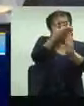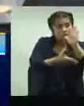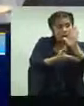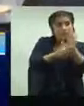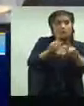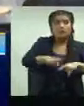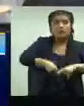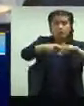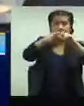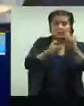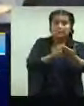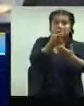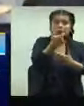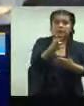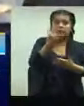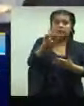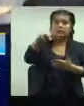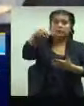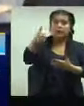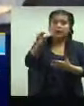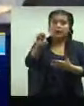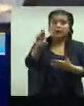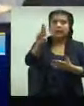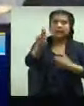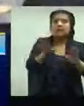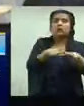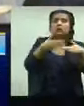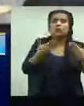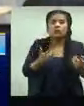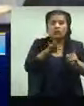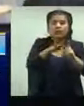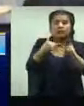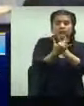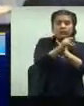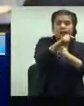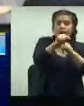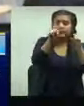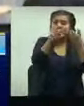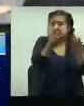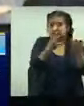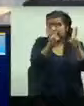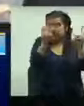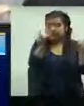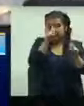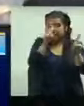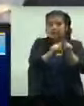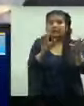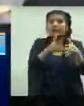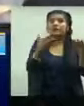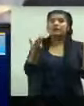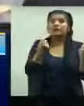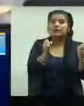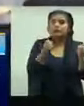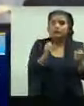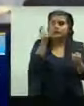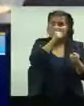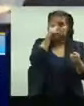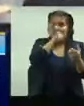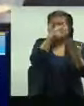ERC, cómo estamos en ese campo y qué vamos a hacer al respecto si no tenemos los recursos. Gracias,